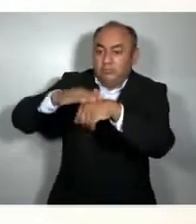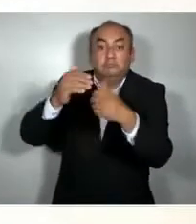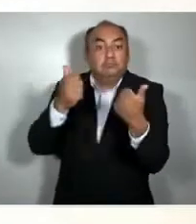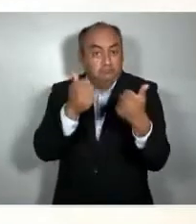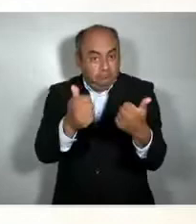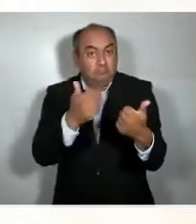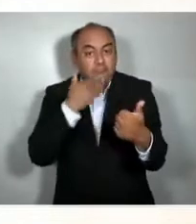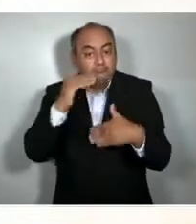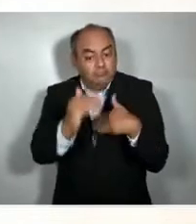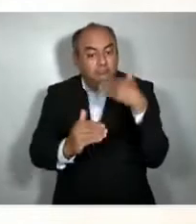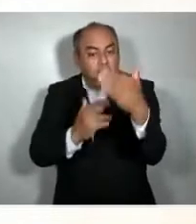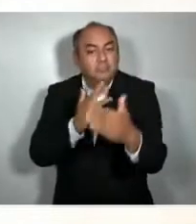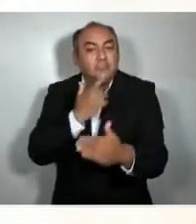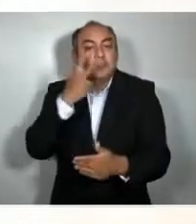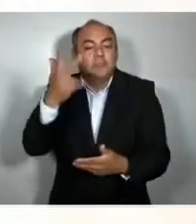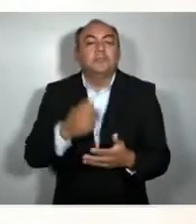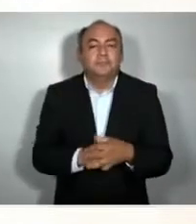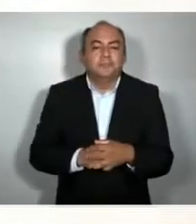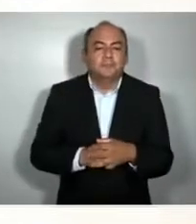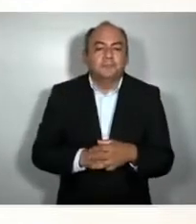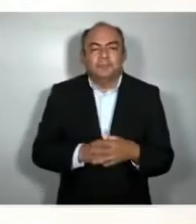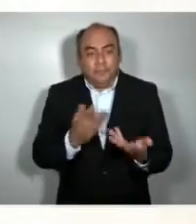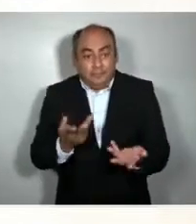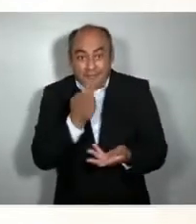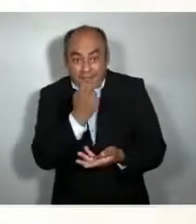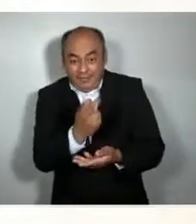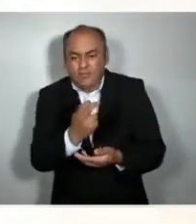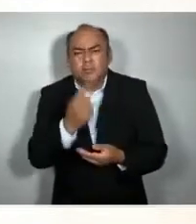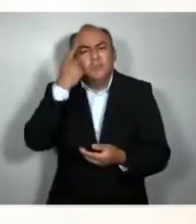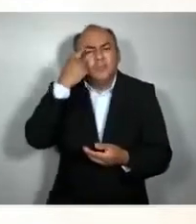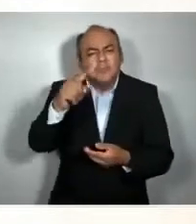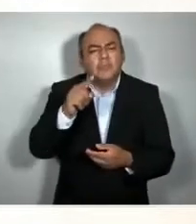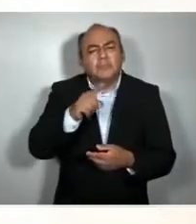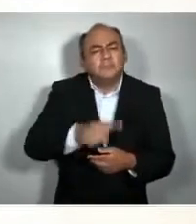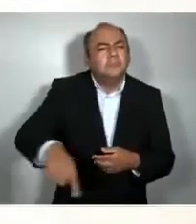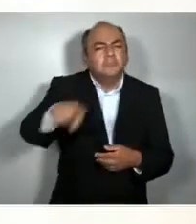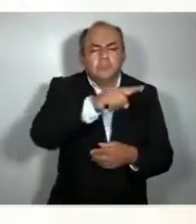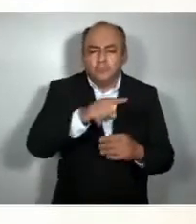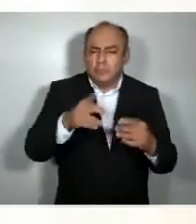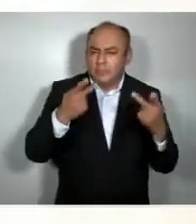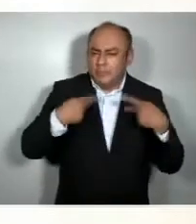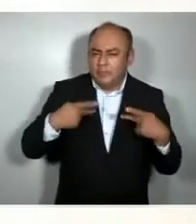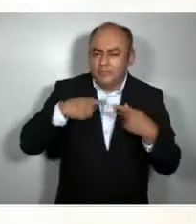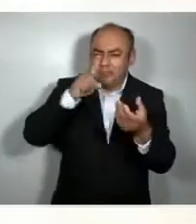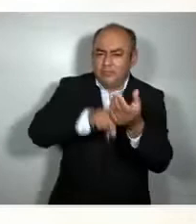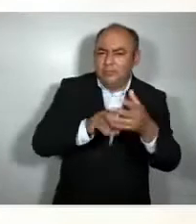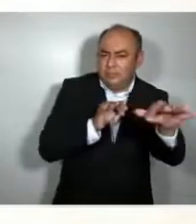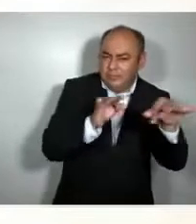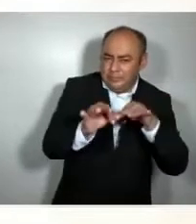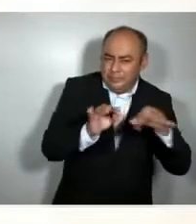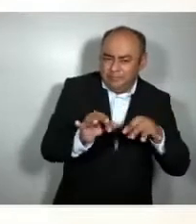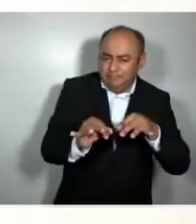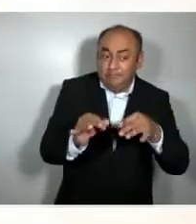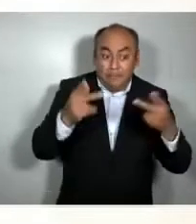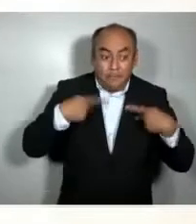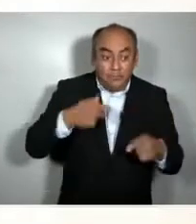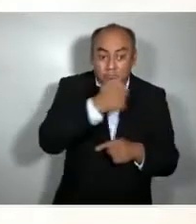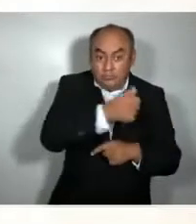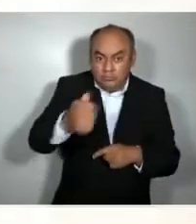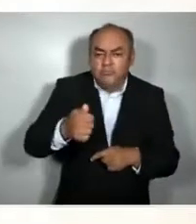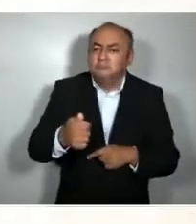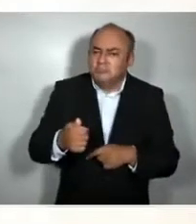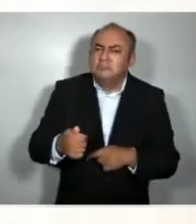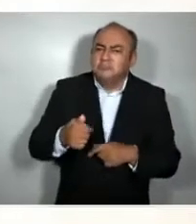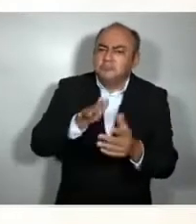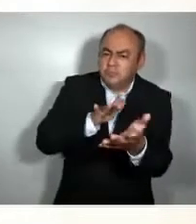empleador como actor clave para el cuidado integral del bienestar de la fuerza laboral es sin duda un gran avance que